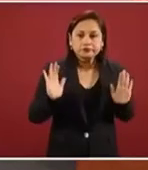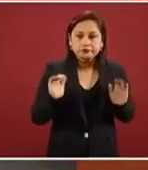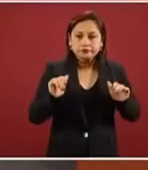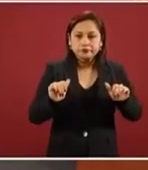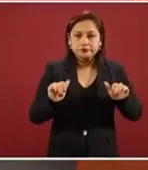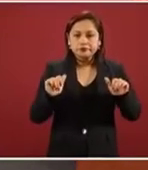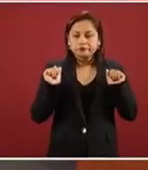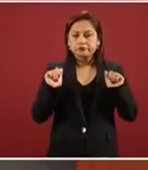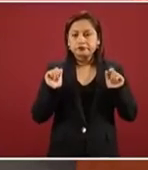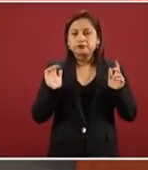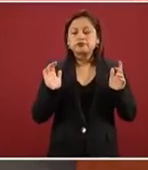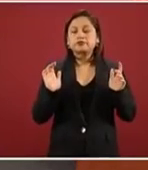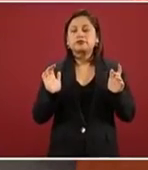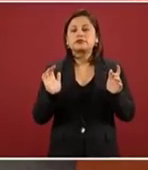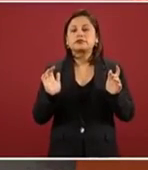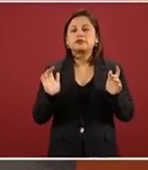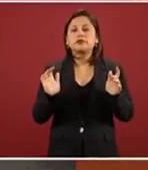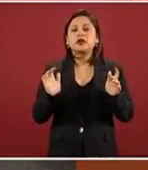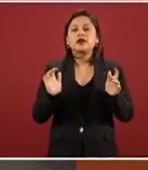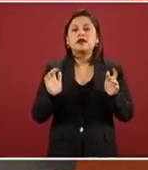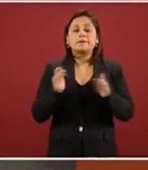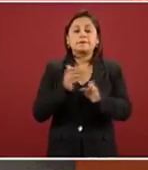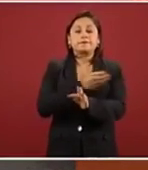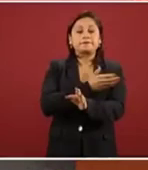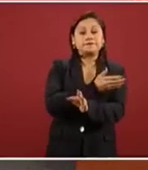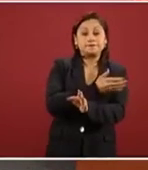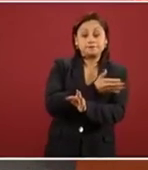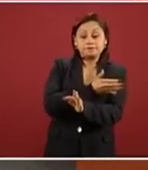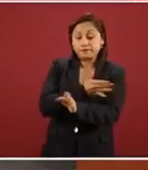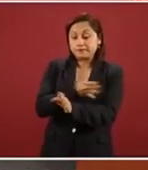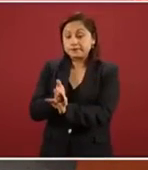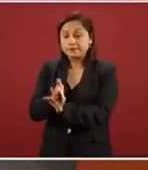Hasta noviembre llevamos